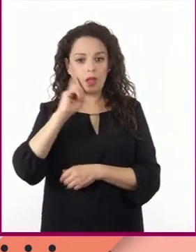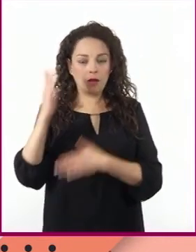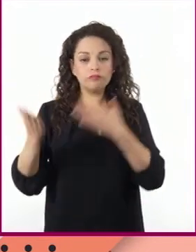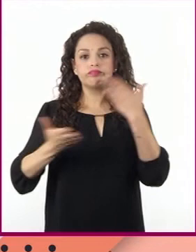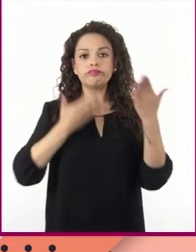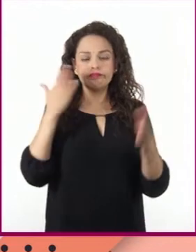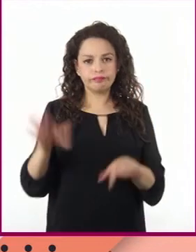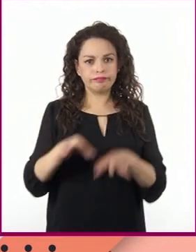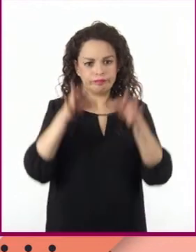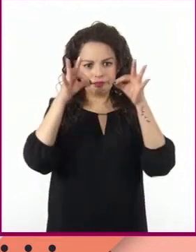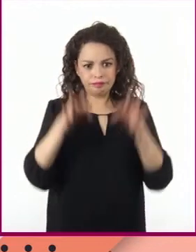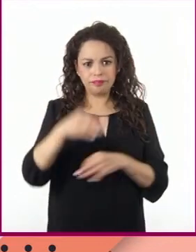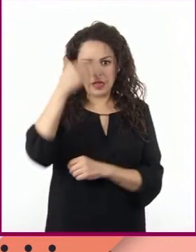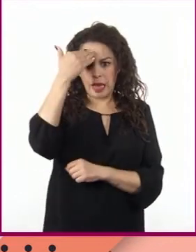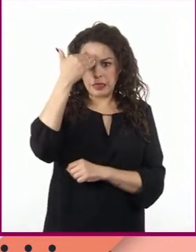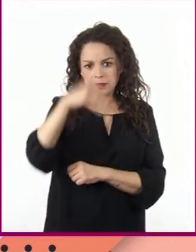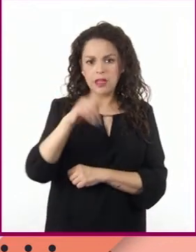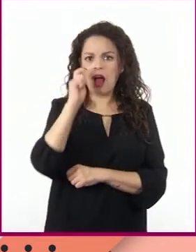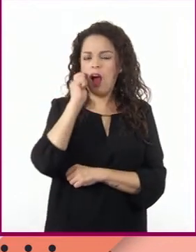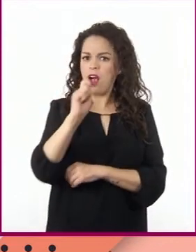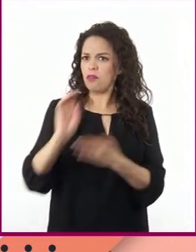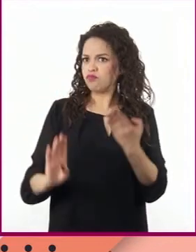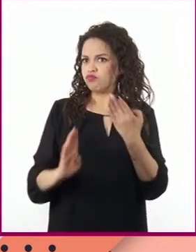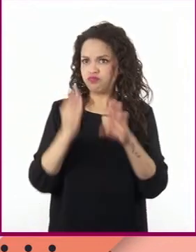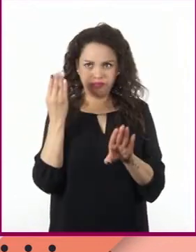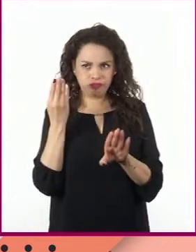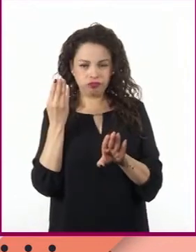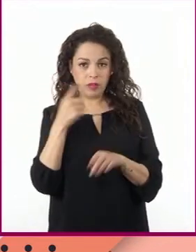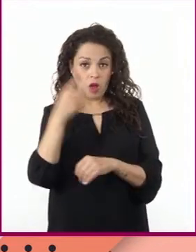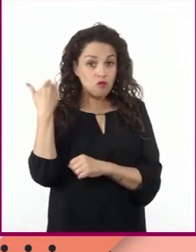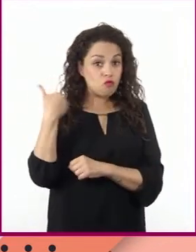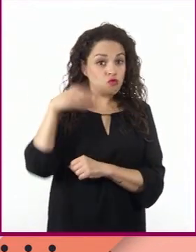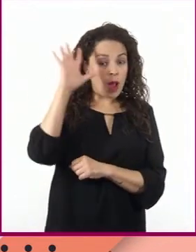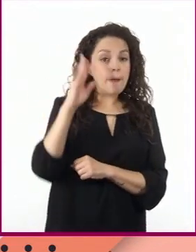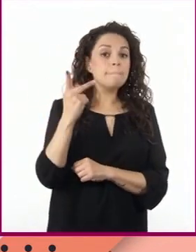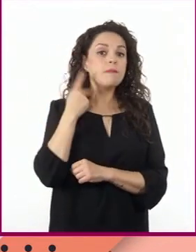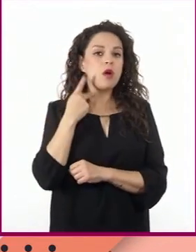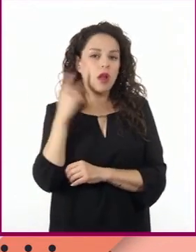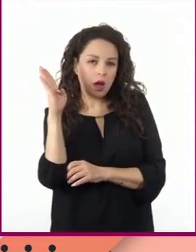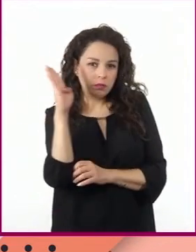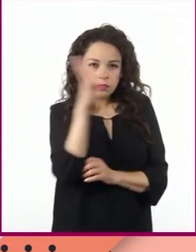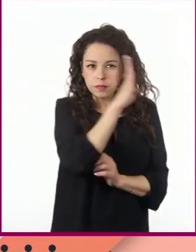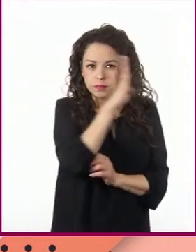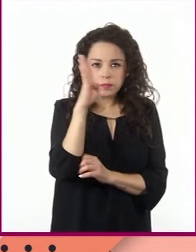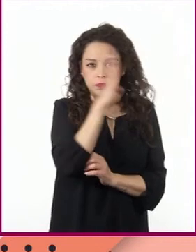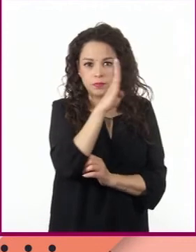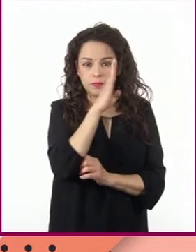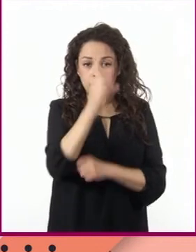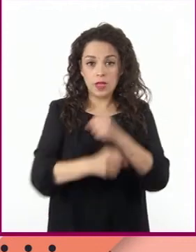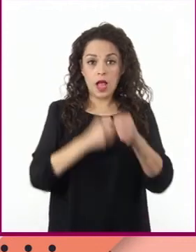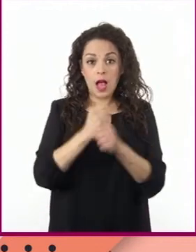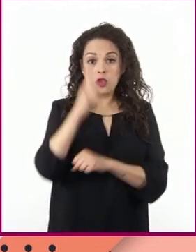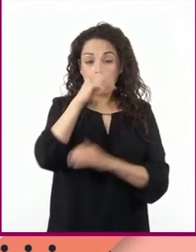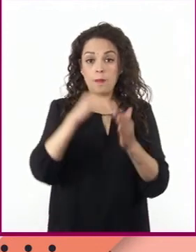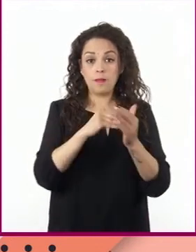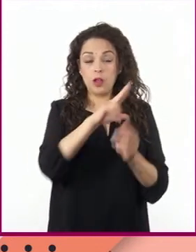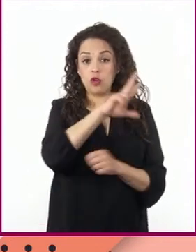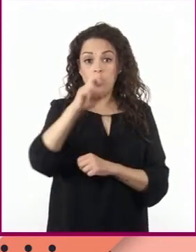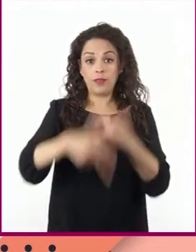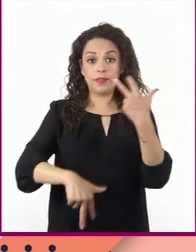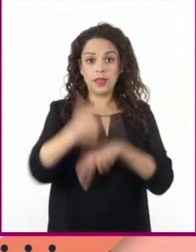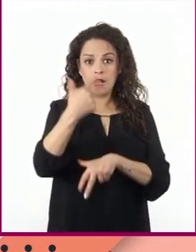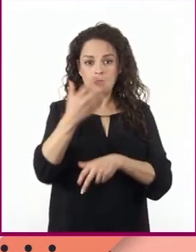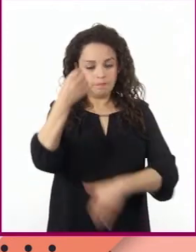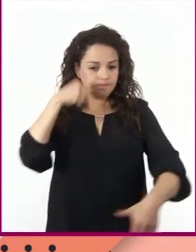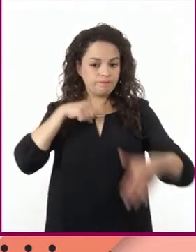frente al mundo. Fue política y espía, y en 1813 fue encarcelada al